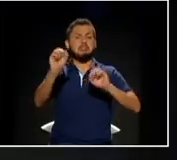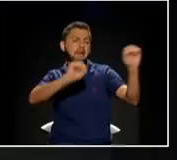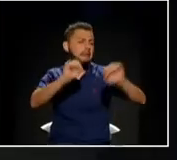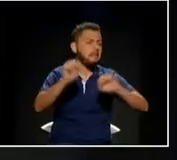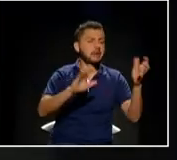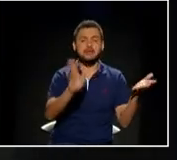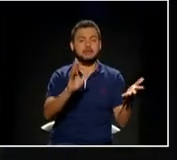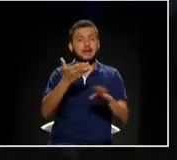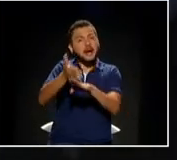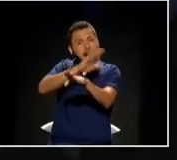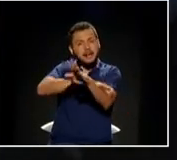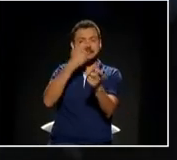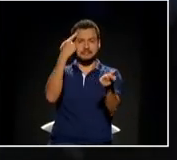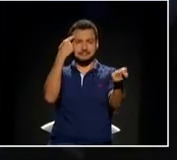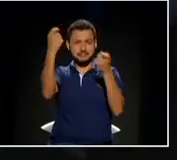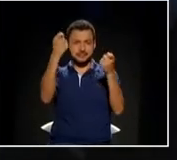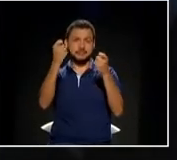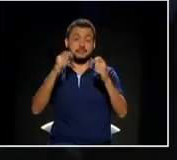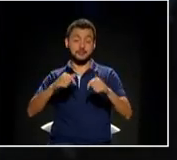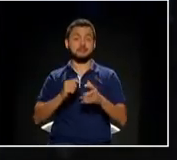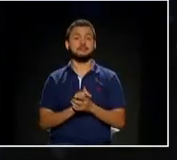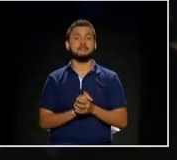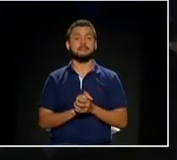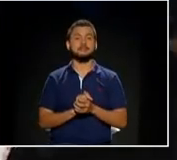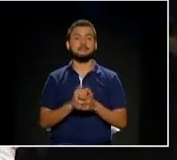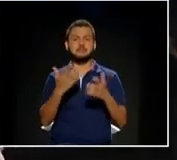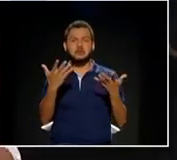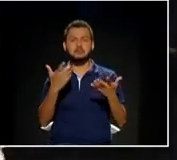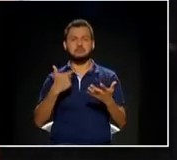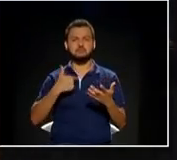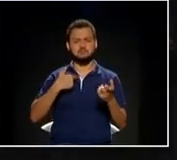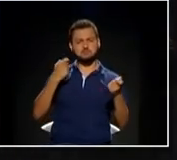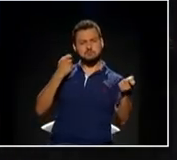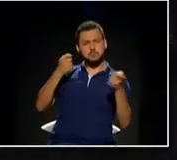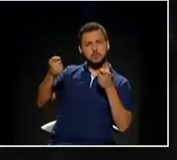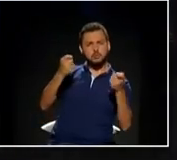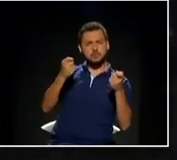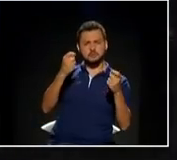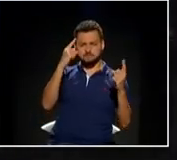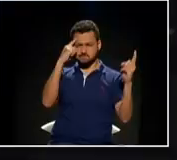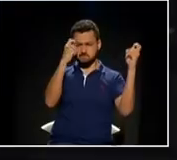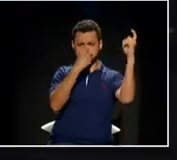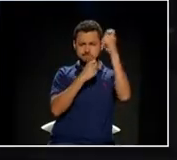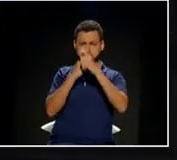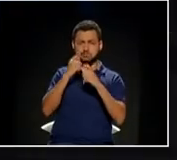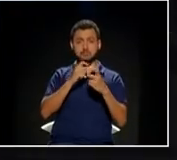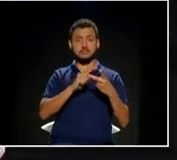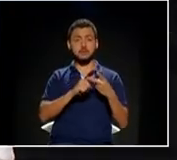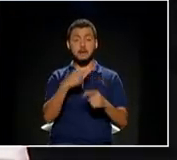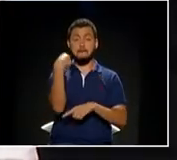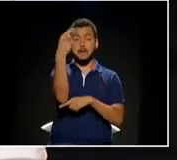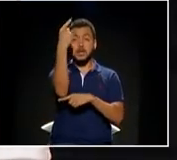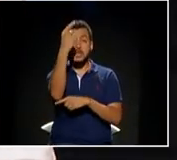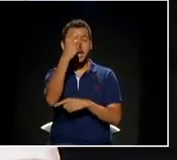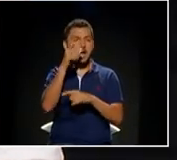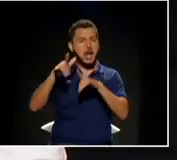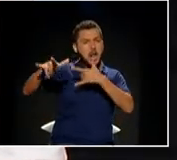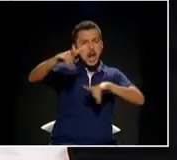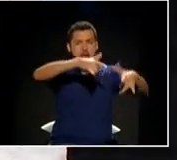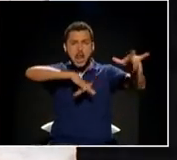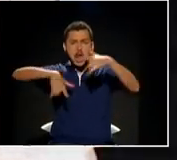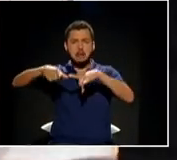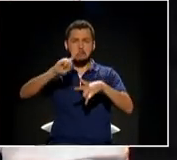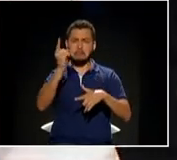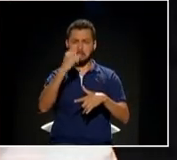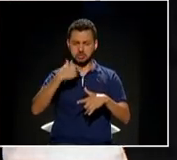mejor personalmente entendemos que con coherencia sin estar con el oportunismo político podemos lograr posiciones firmes y claras